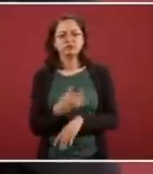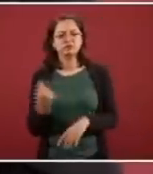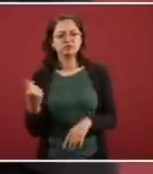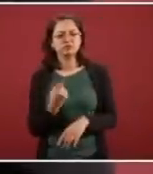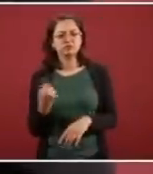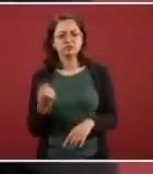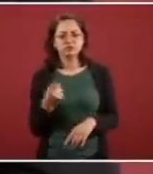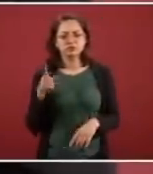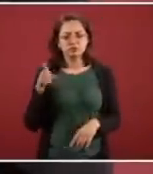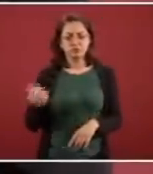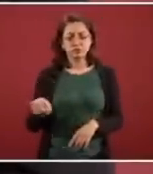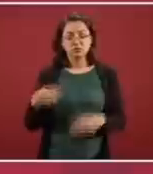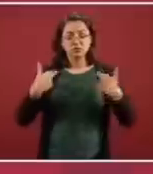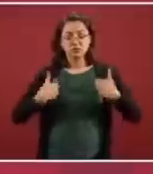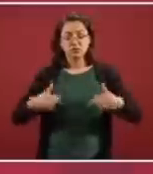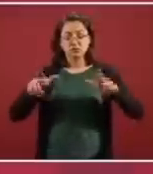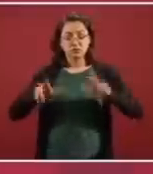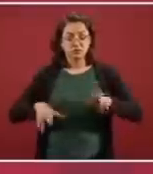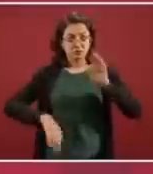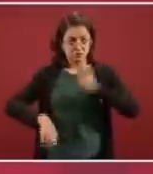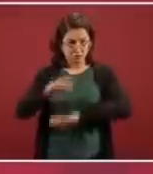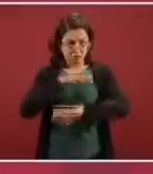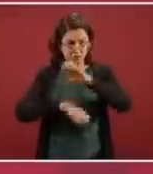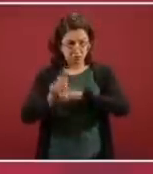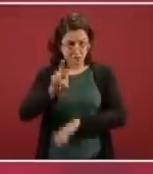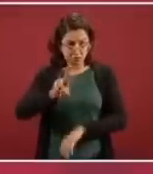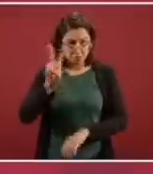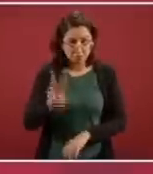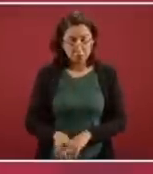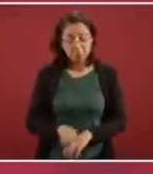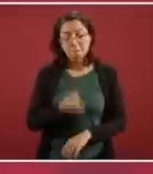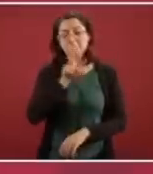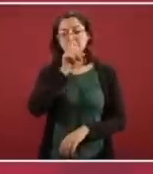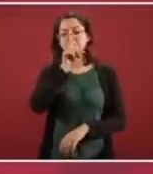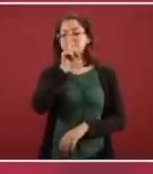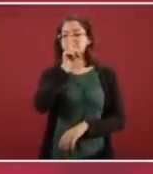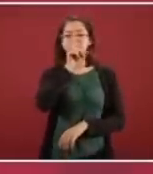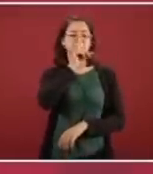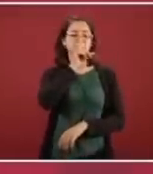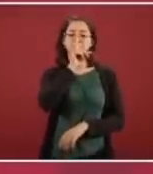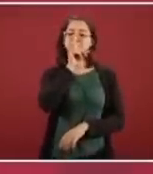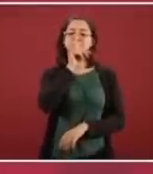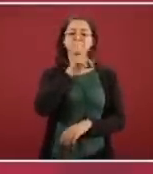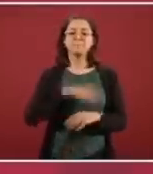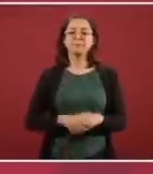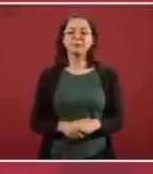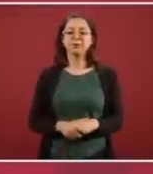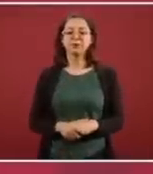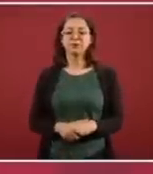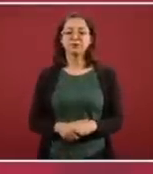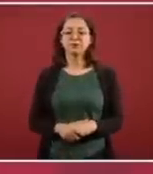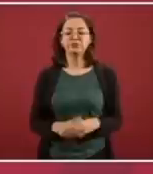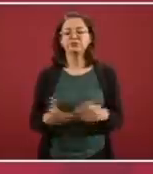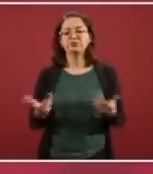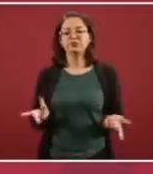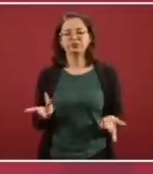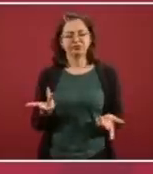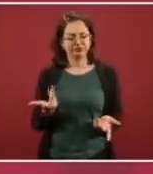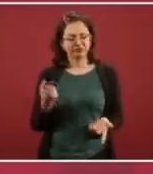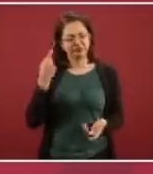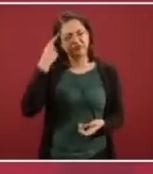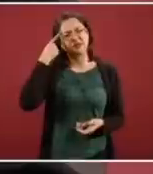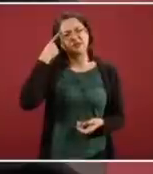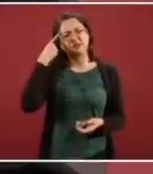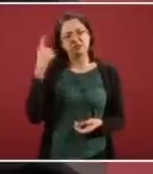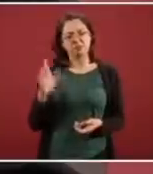representa realmente a los empresarios. Es como una especie